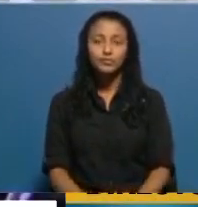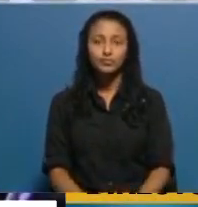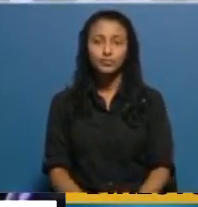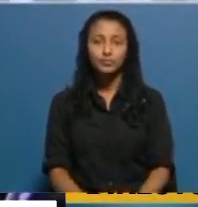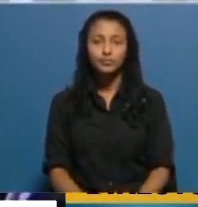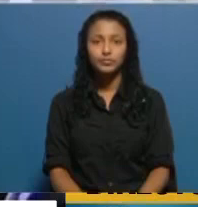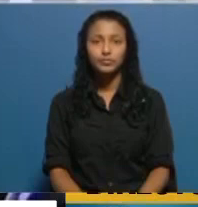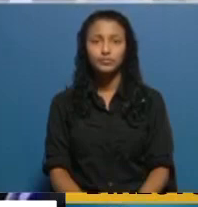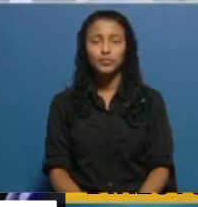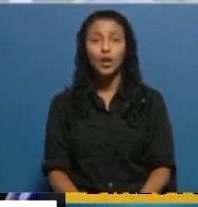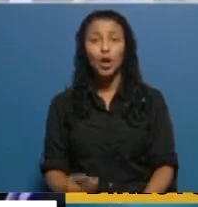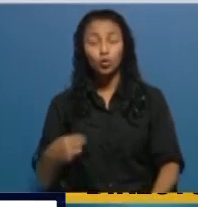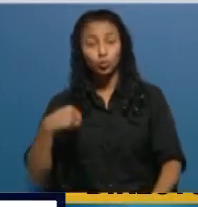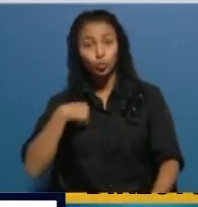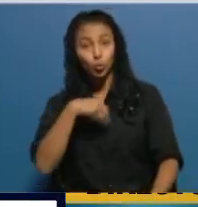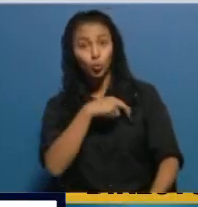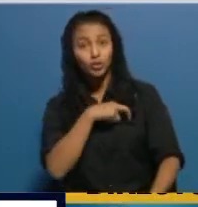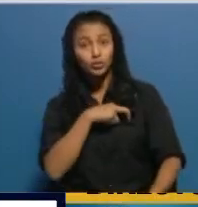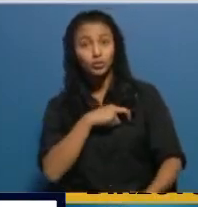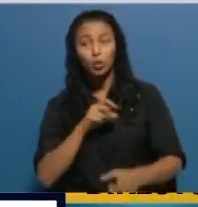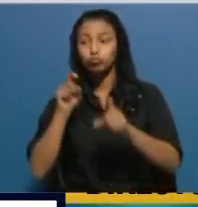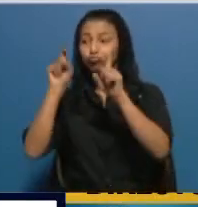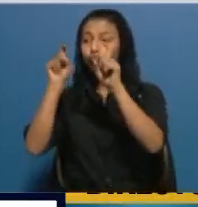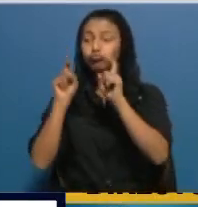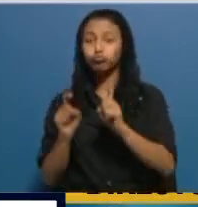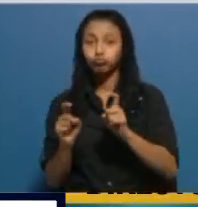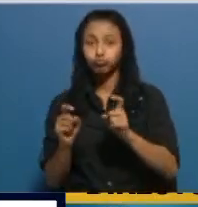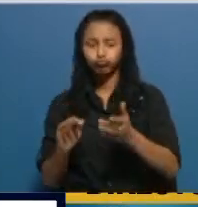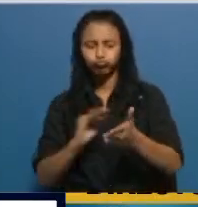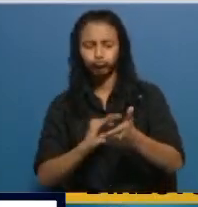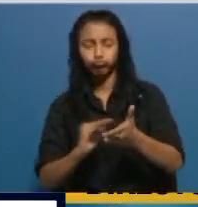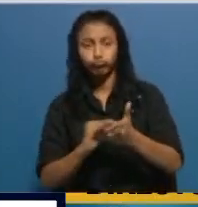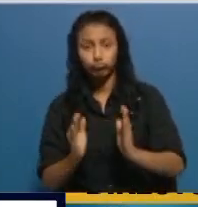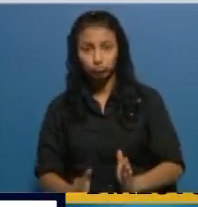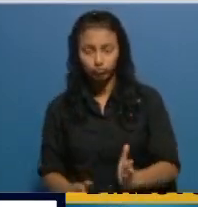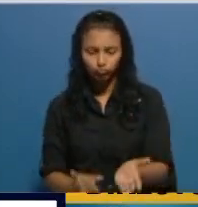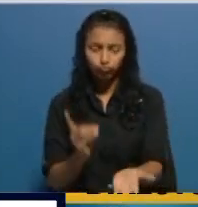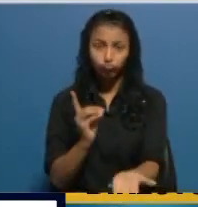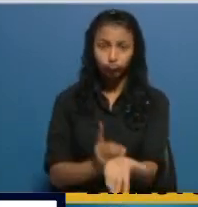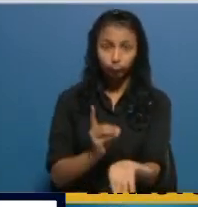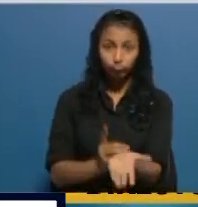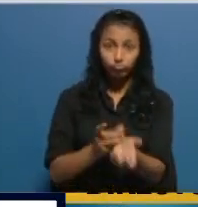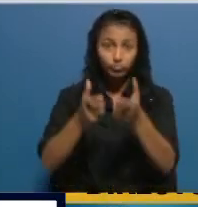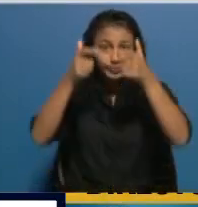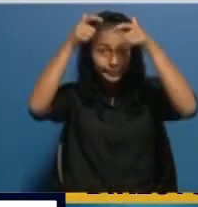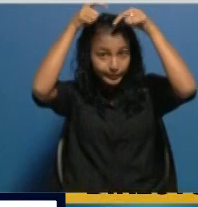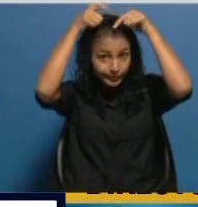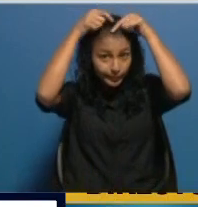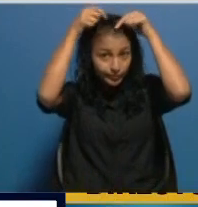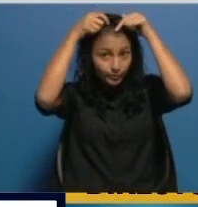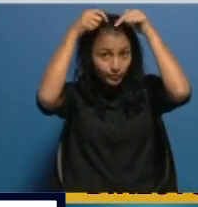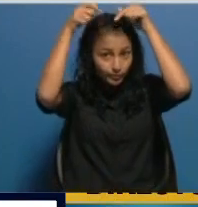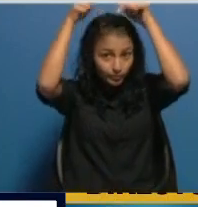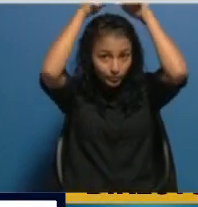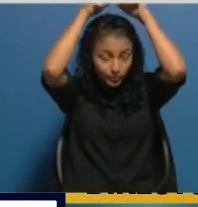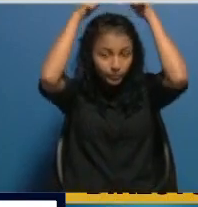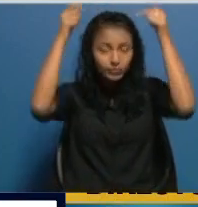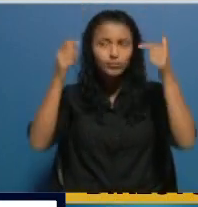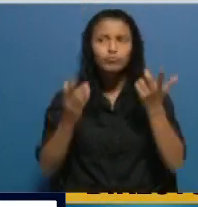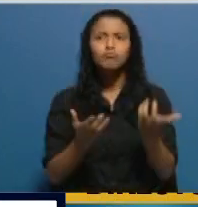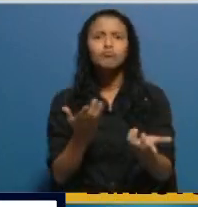para que nuestros estudiantes y educadores nuestros médicos y nuestras enfermeras y nuestros hombres de leyes